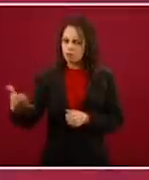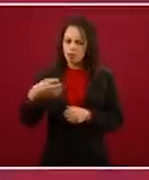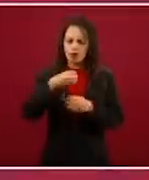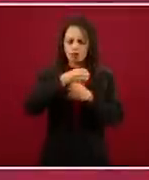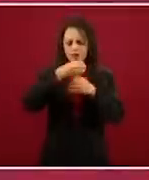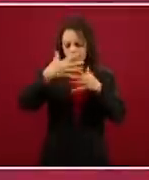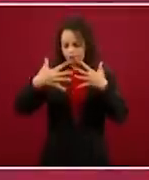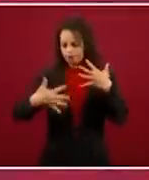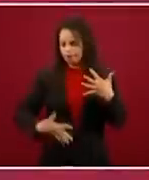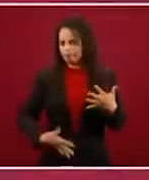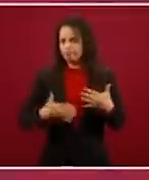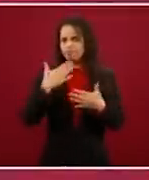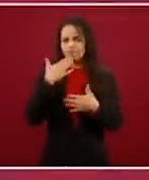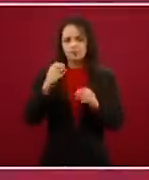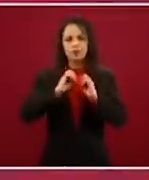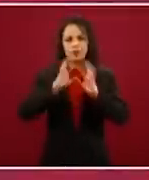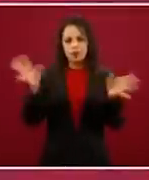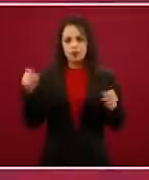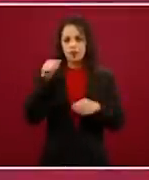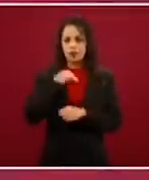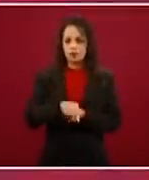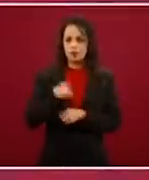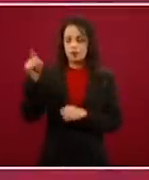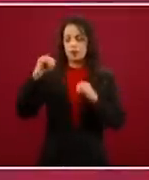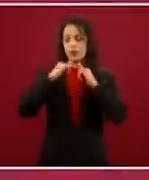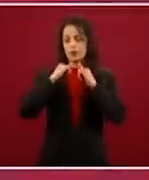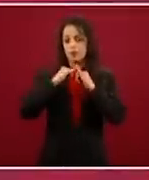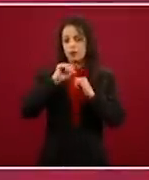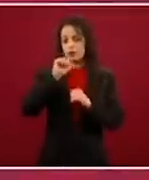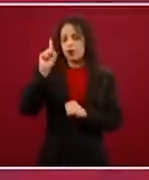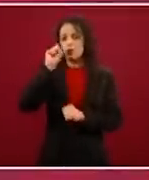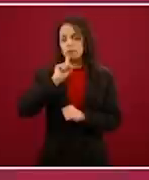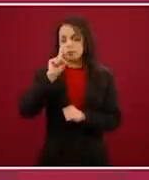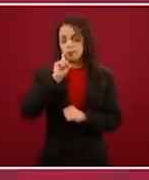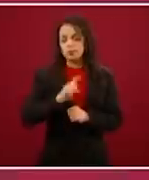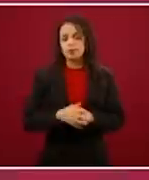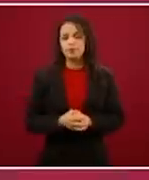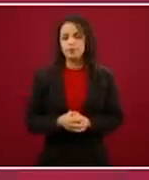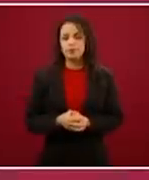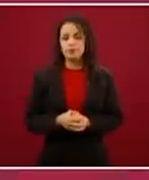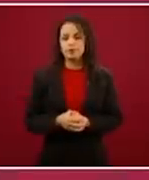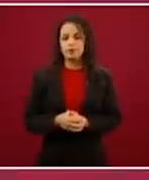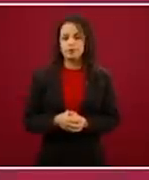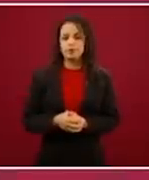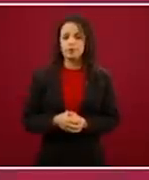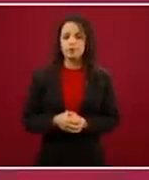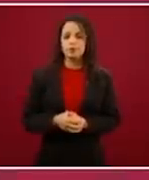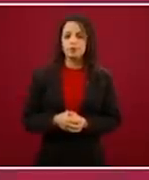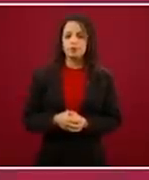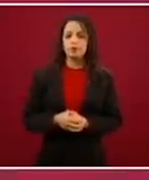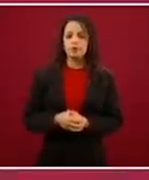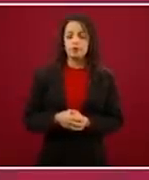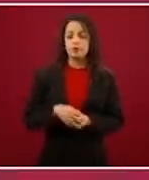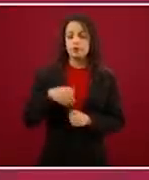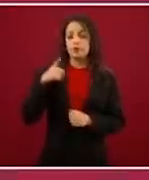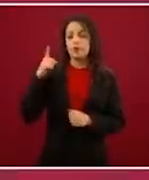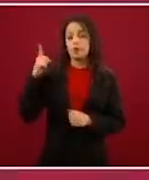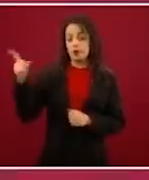de el Instituto de Mujeres, de la Secretaría de